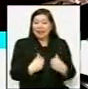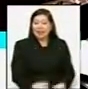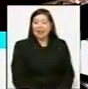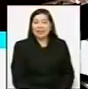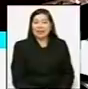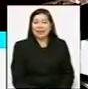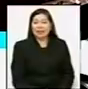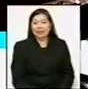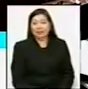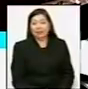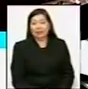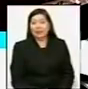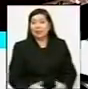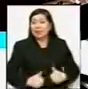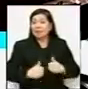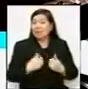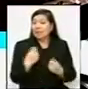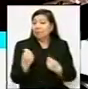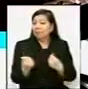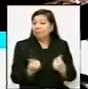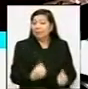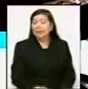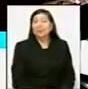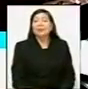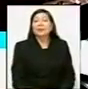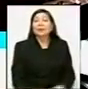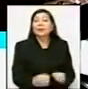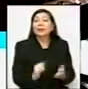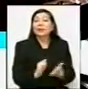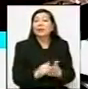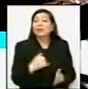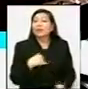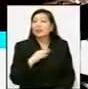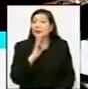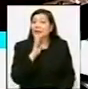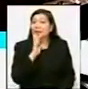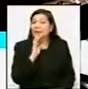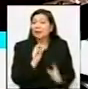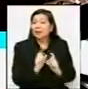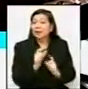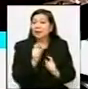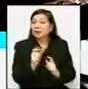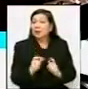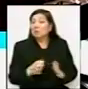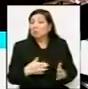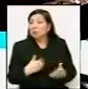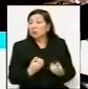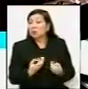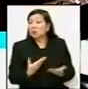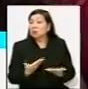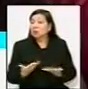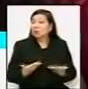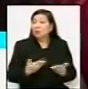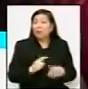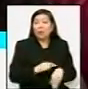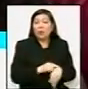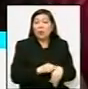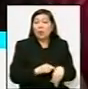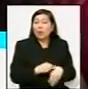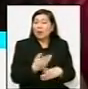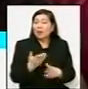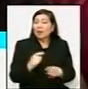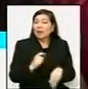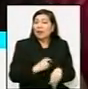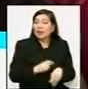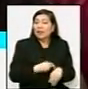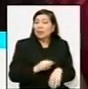una vida dinámica, y justamente lo que comentaban varios congresistas puede haber muchas fluctuaciones durante los